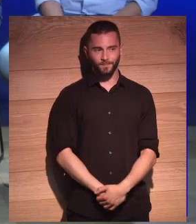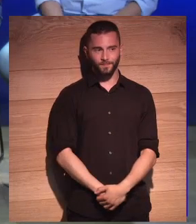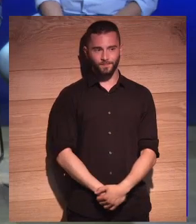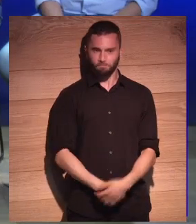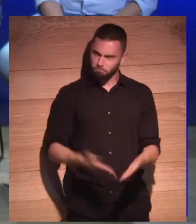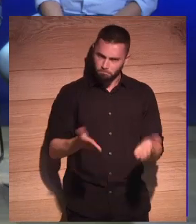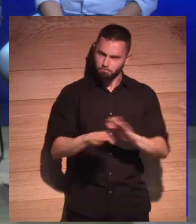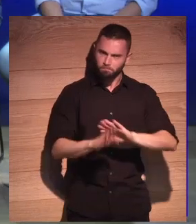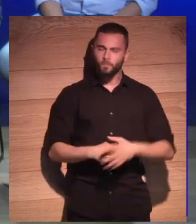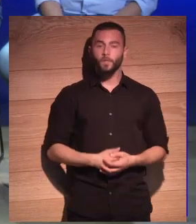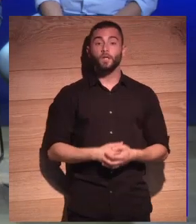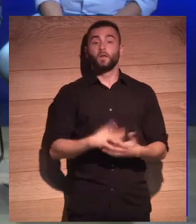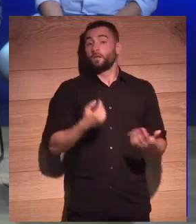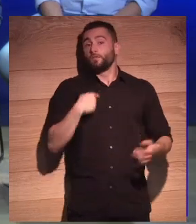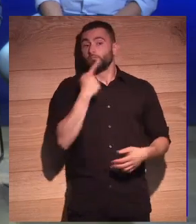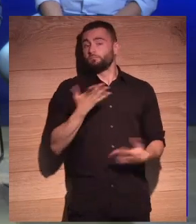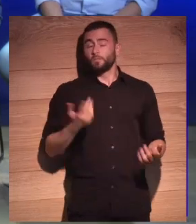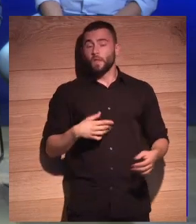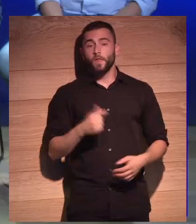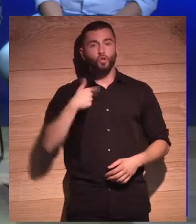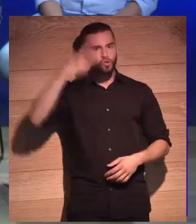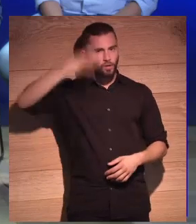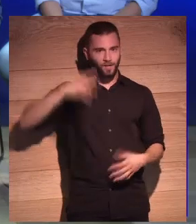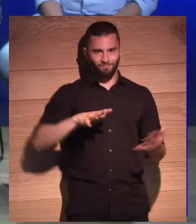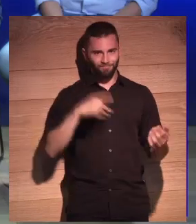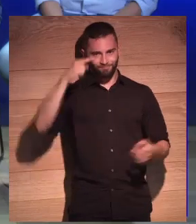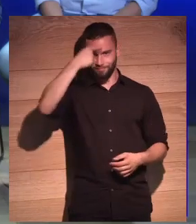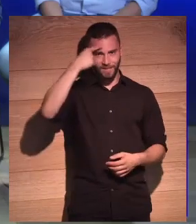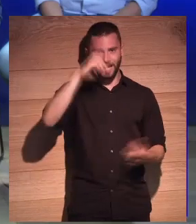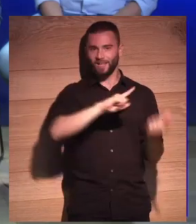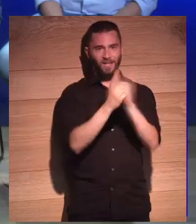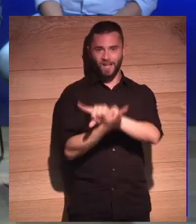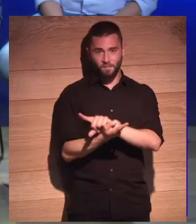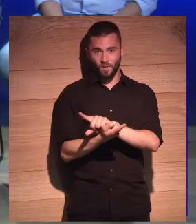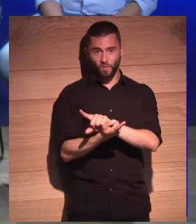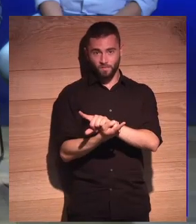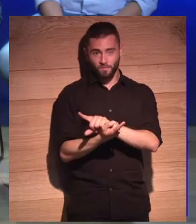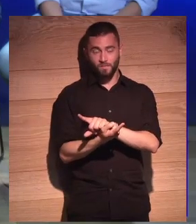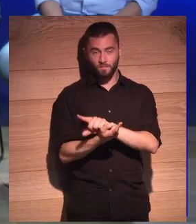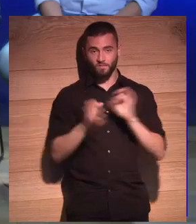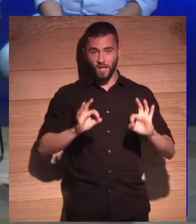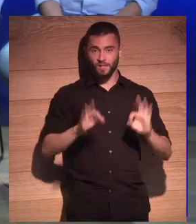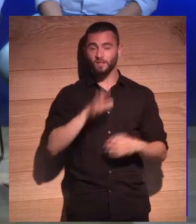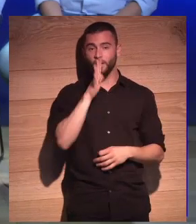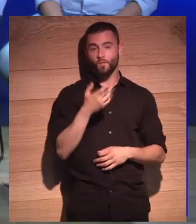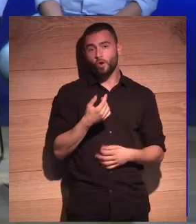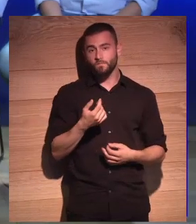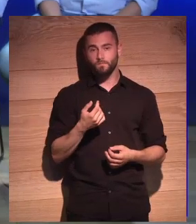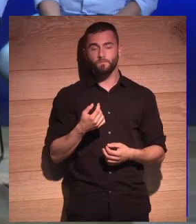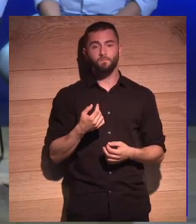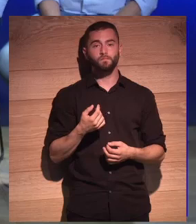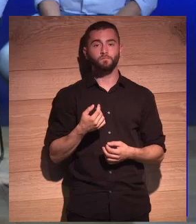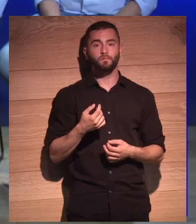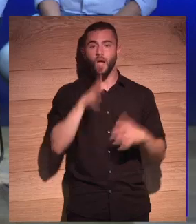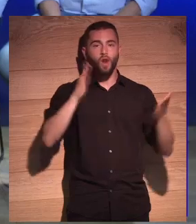Adelante. Por decir simplemente que yo creo que es un cambio de mentalidad, porque realmente era lo que decía, que vivimos